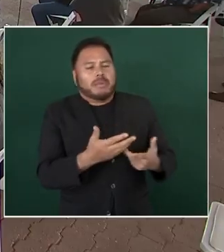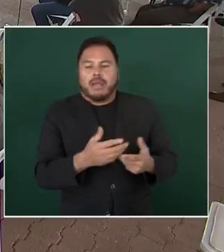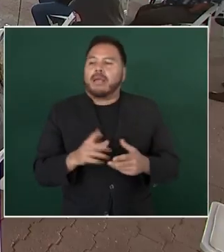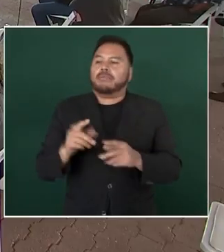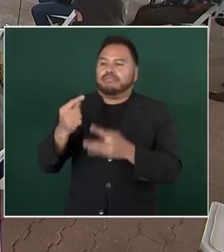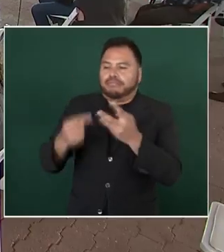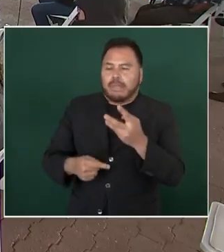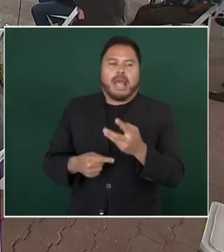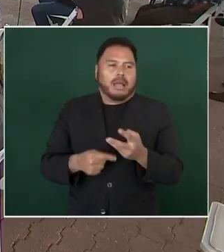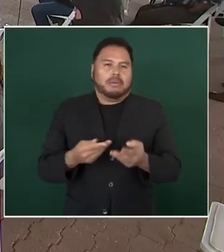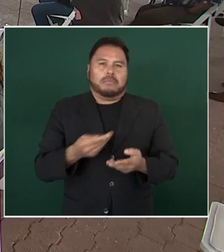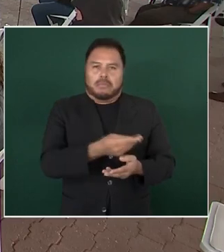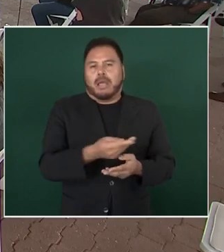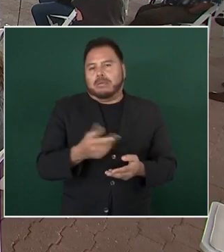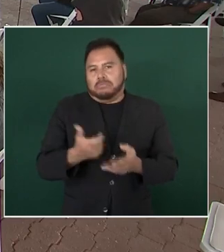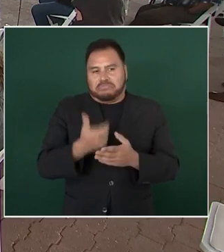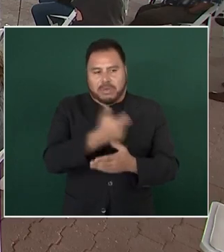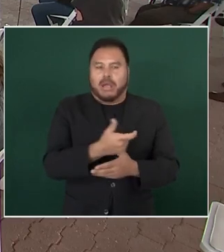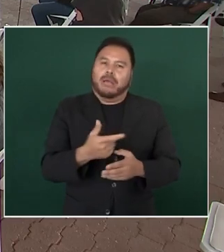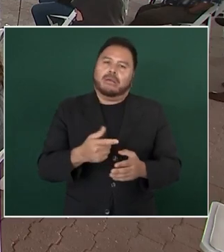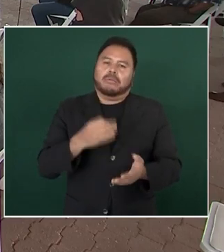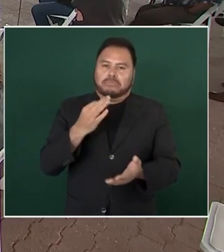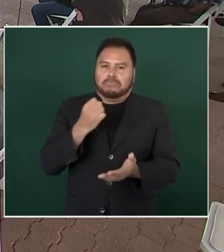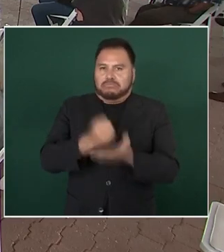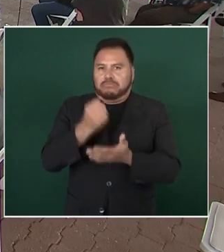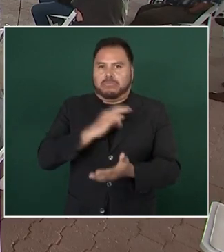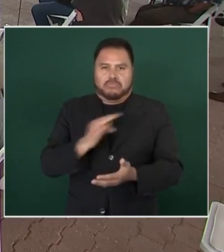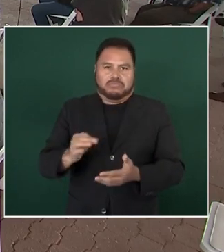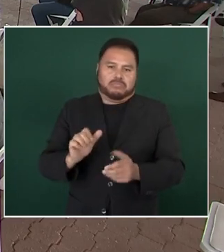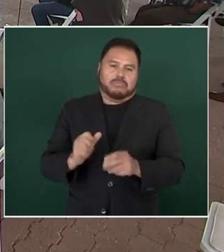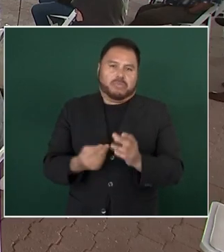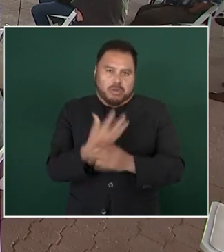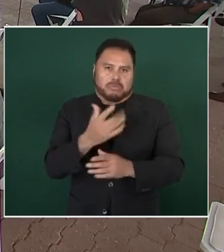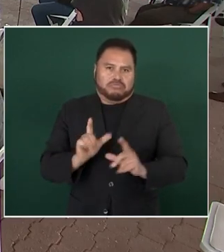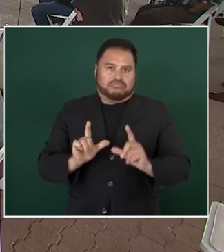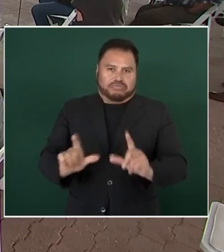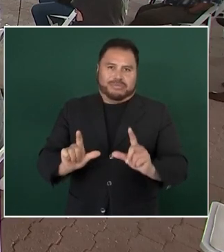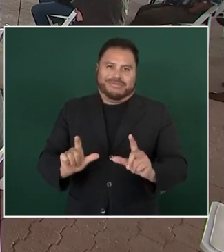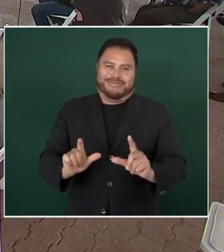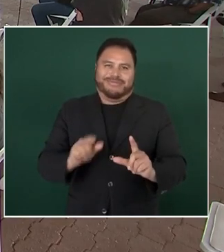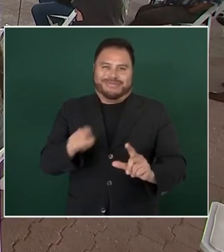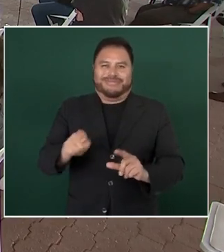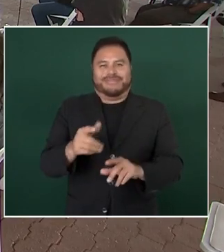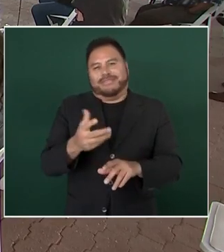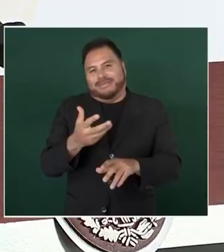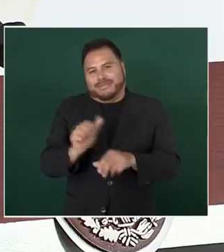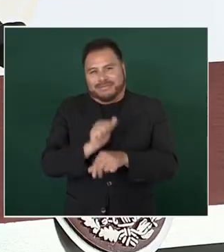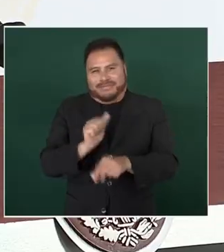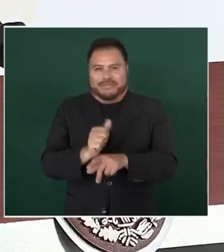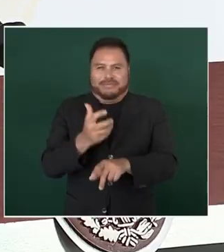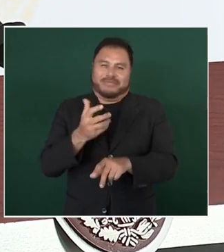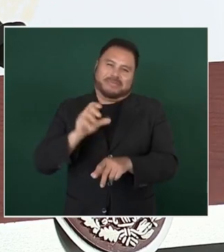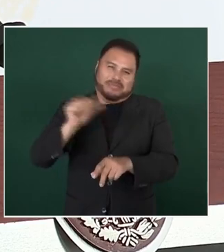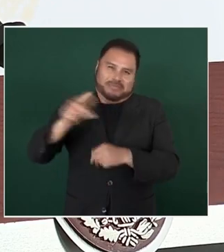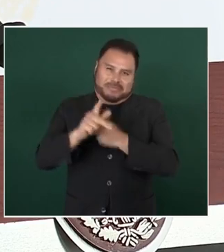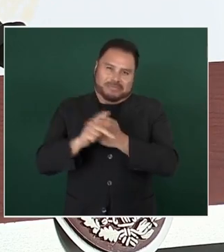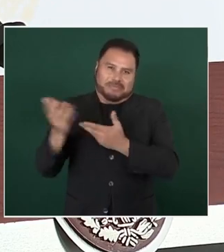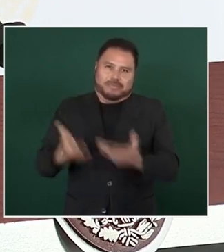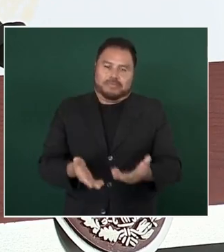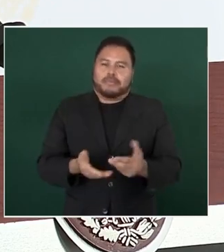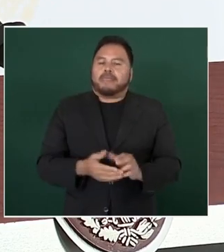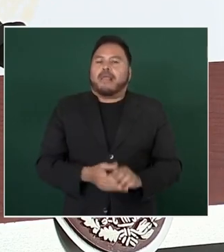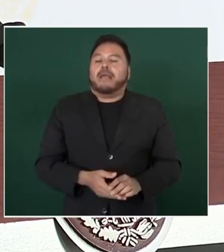este servicio que se da sobre la regularización de vehículos de procedencia extranjera? Uno, a